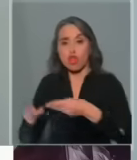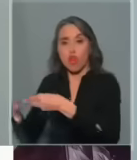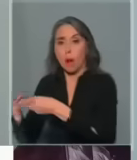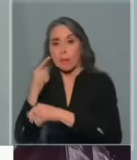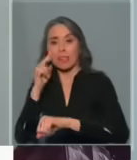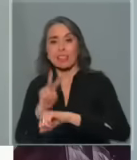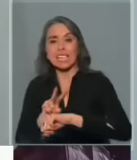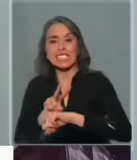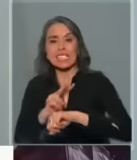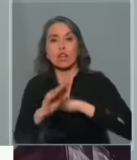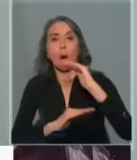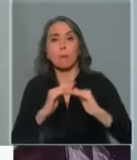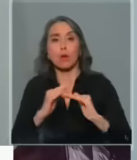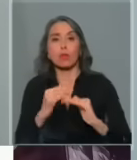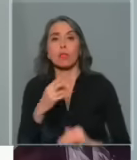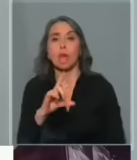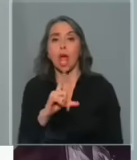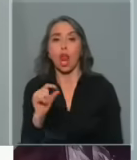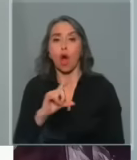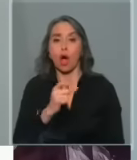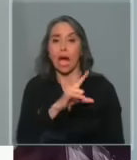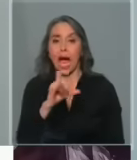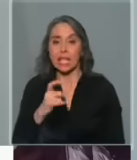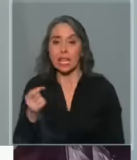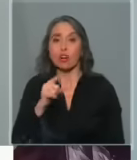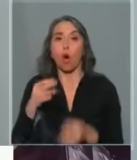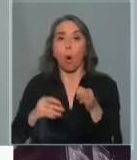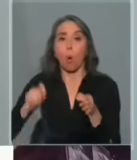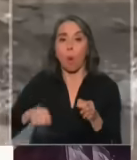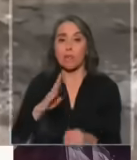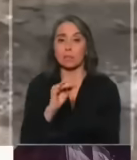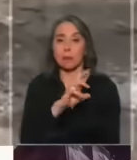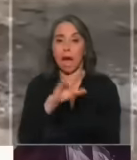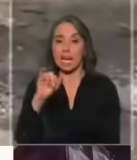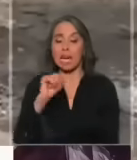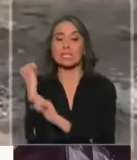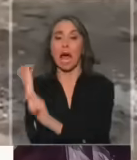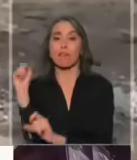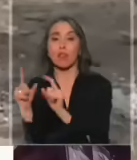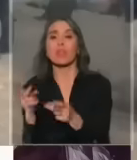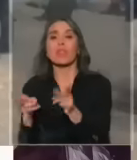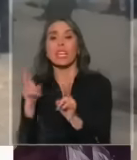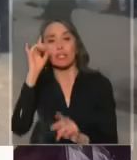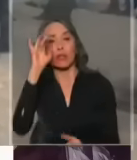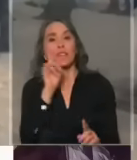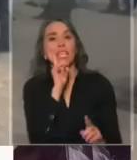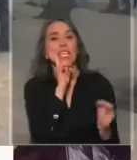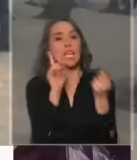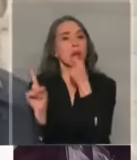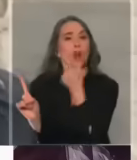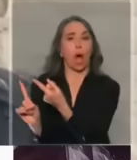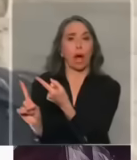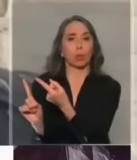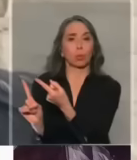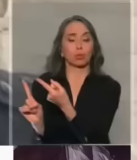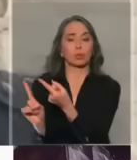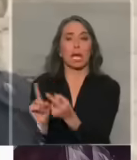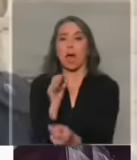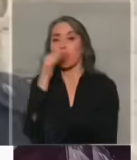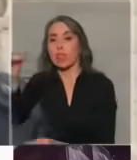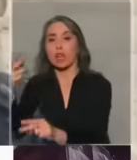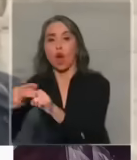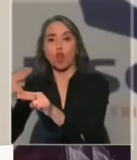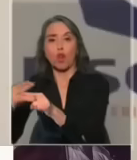de los gallegos, ya que a juicio del magistrado Héctor Barraza tenían derecho a saber quiénes los estaban acusando. No